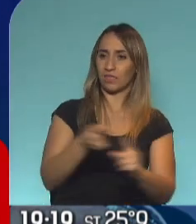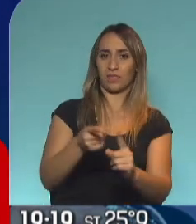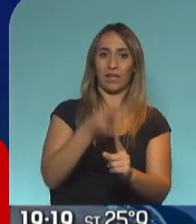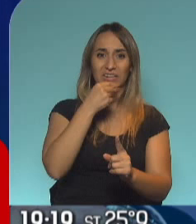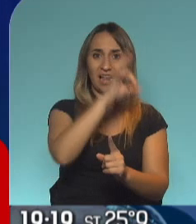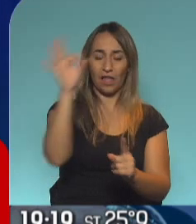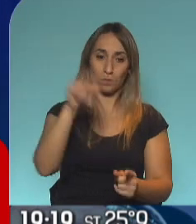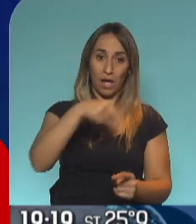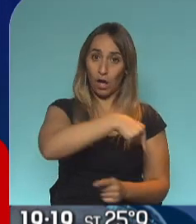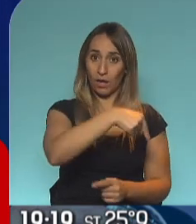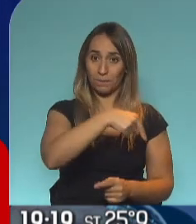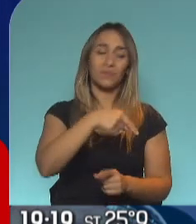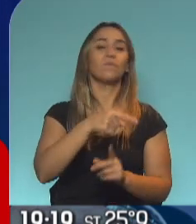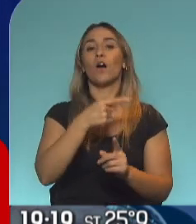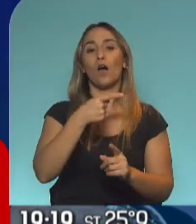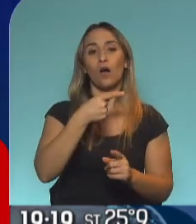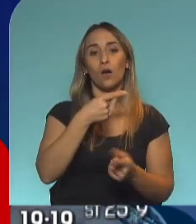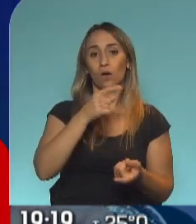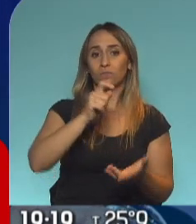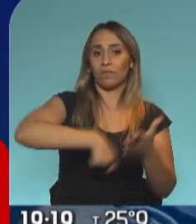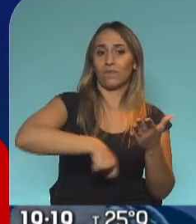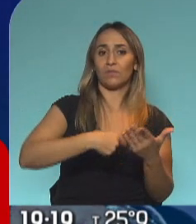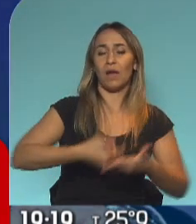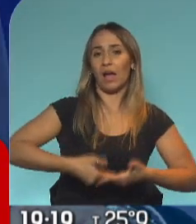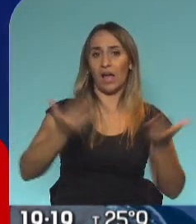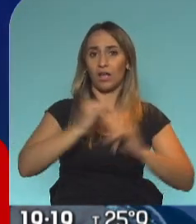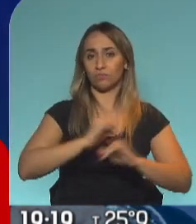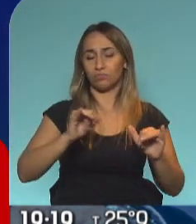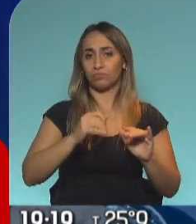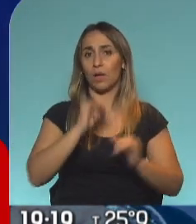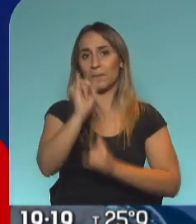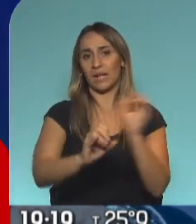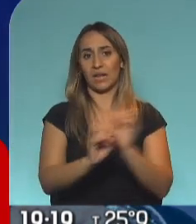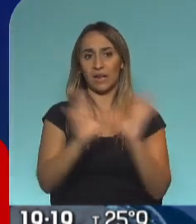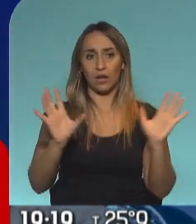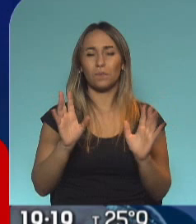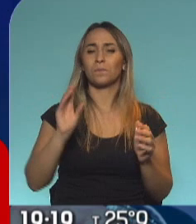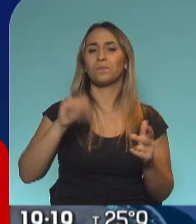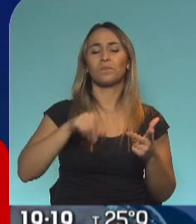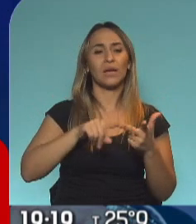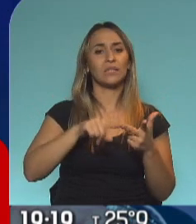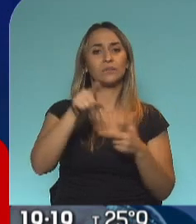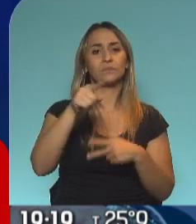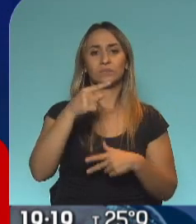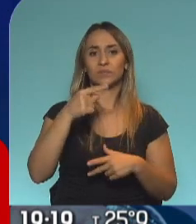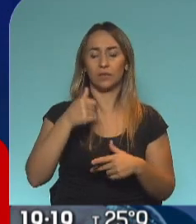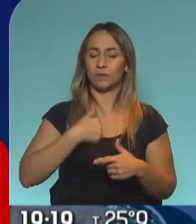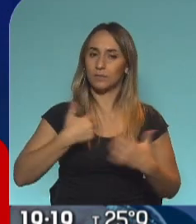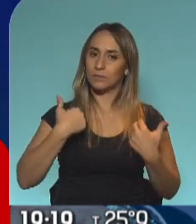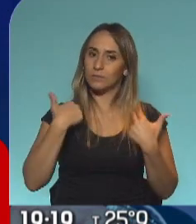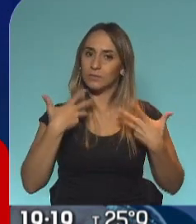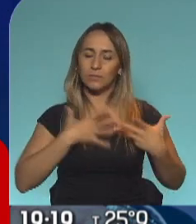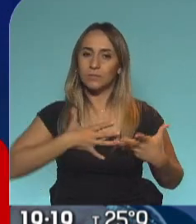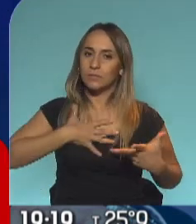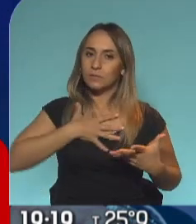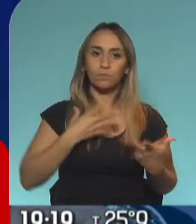un comunicado hoy la propia Soledad Kereiliak explicando todo esto. Y por último, también, bueno, ahí nos queda una más de Kicillof. Me subleva porque me están acusando